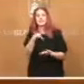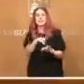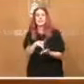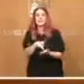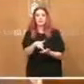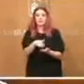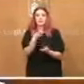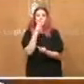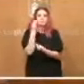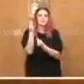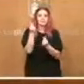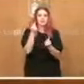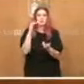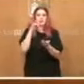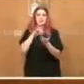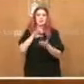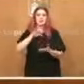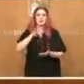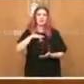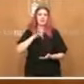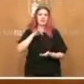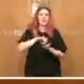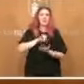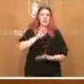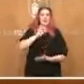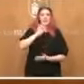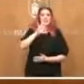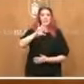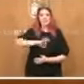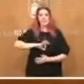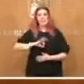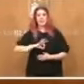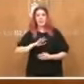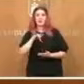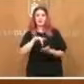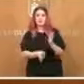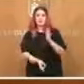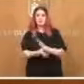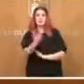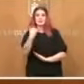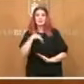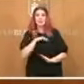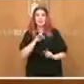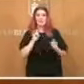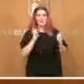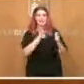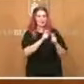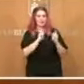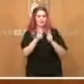se especula con que desde el 15 de enero se tiene, en diferentes reuniones que se ha